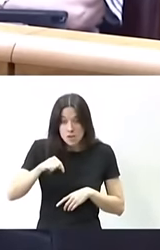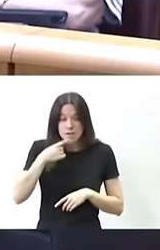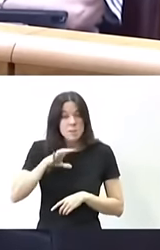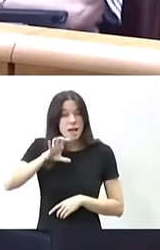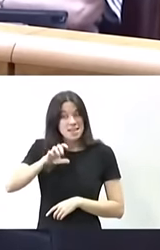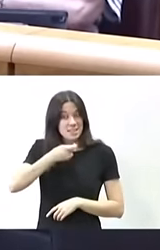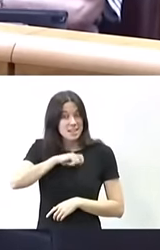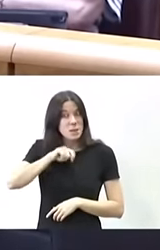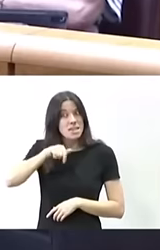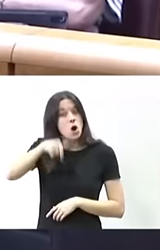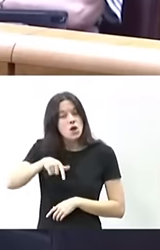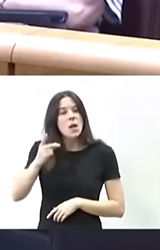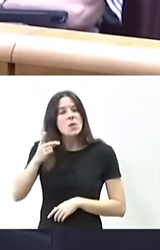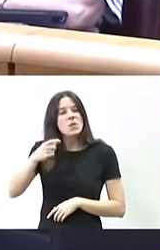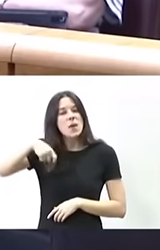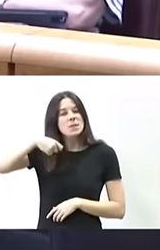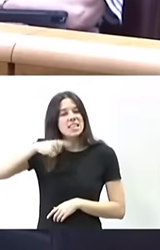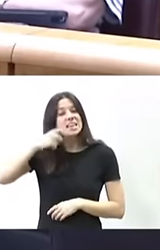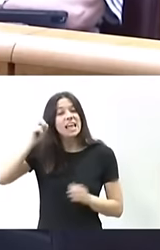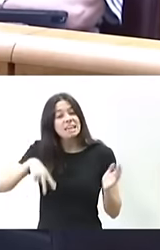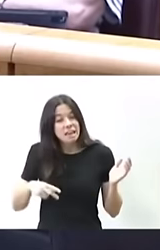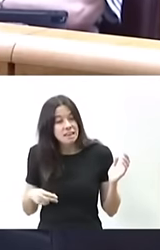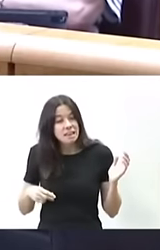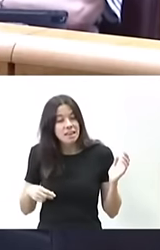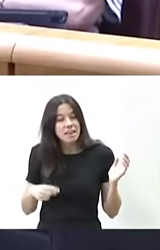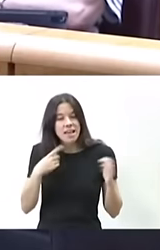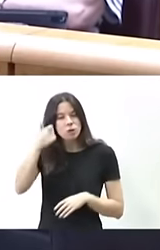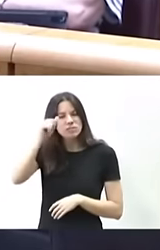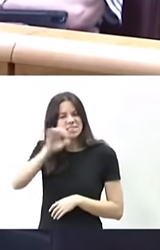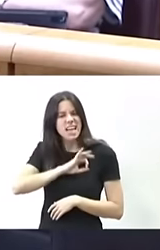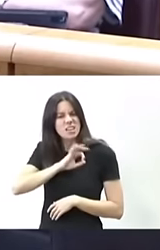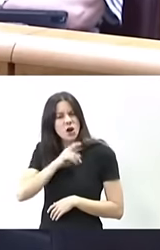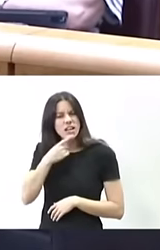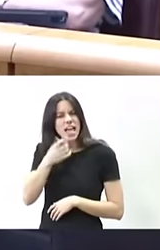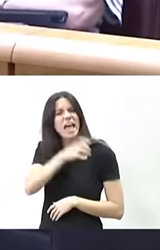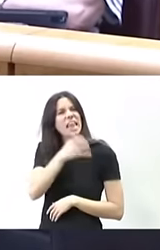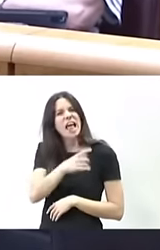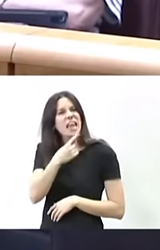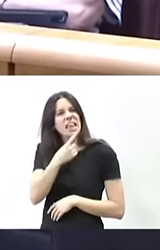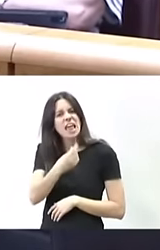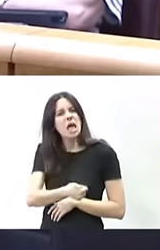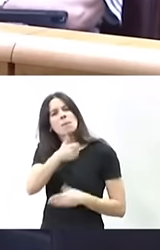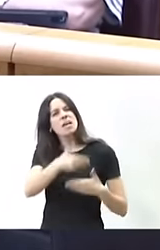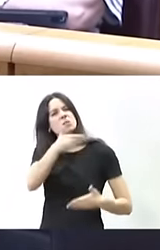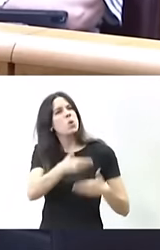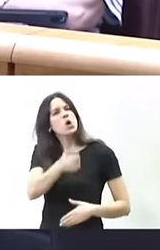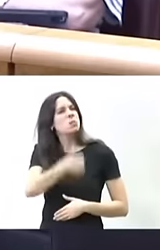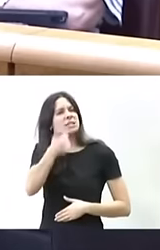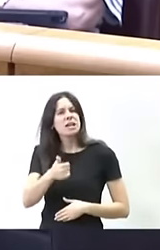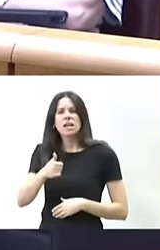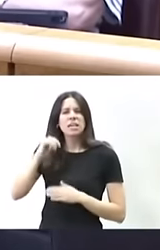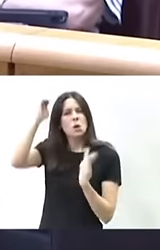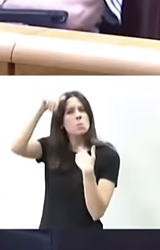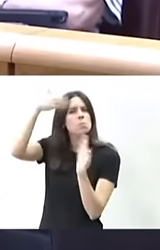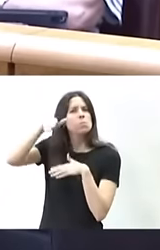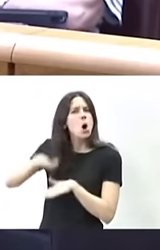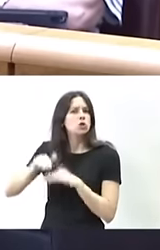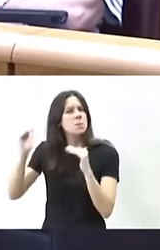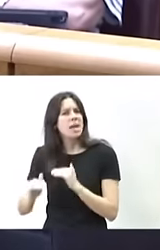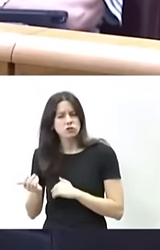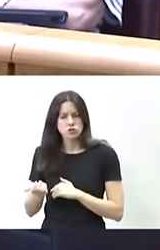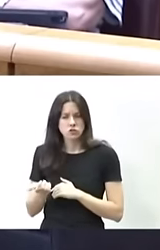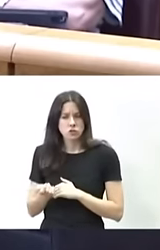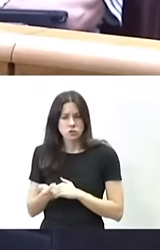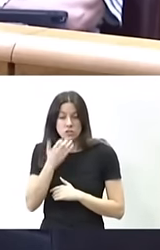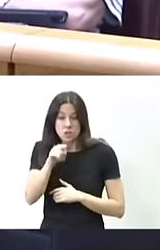país, tendrían un vicepresidente, de vicepresidente primero, a ese señor que está gritando por ahí, más muros y menos moros. Si por ustedes hubiera sido posible,